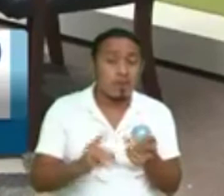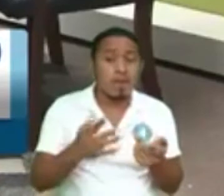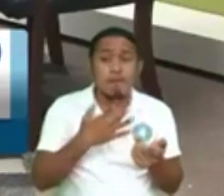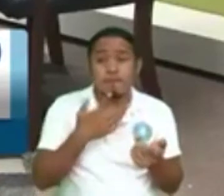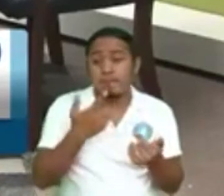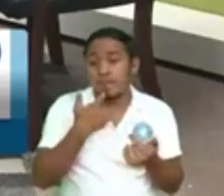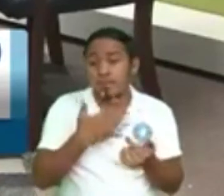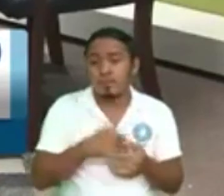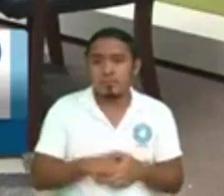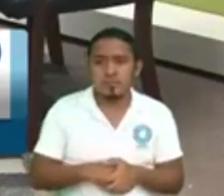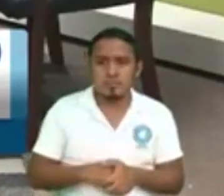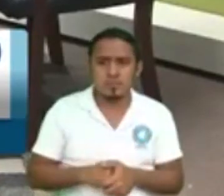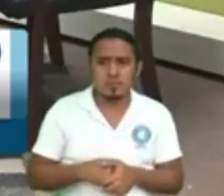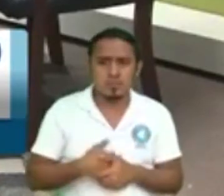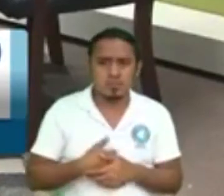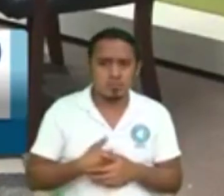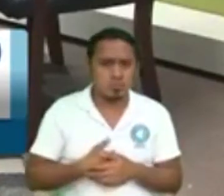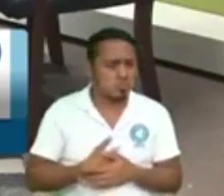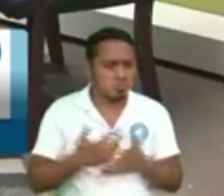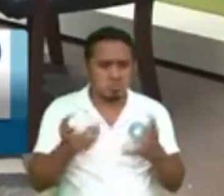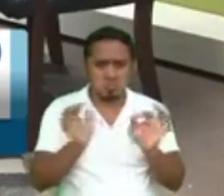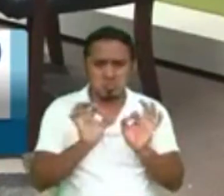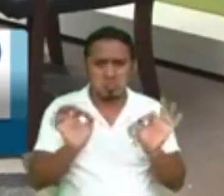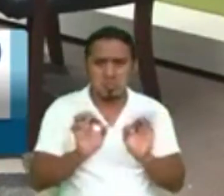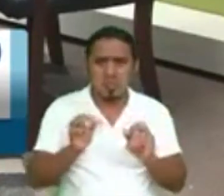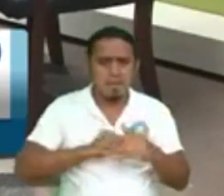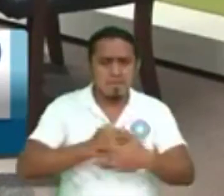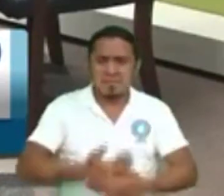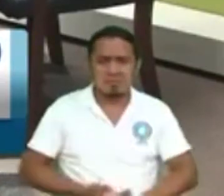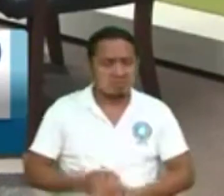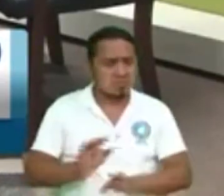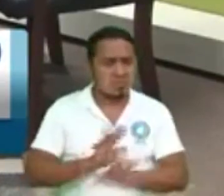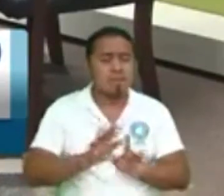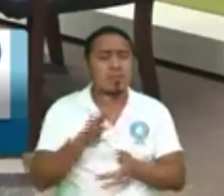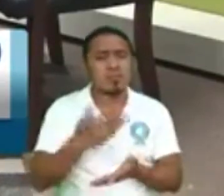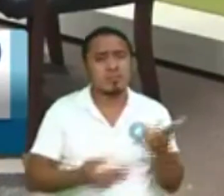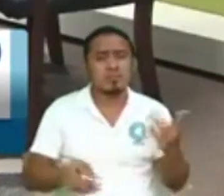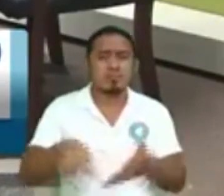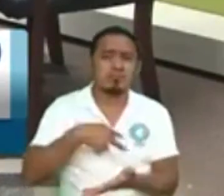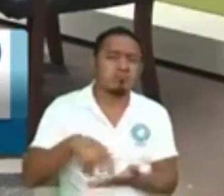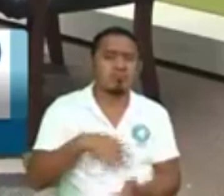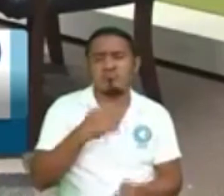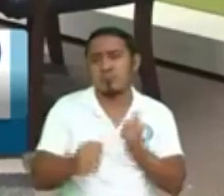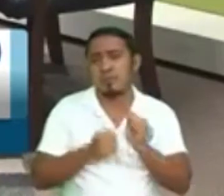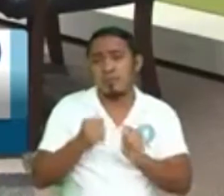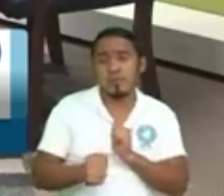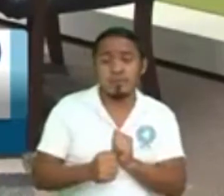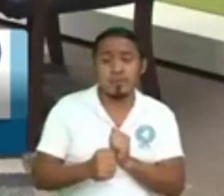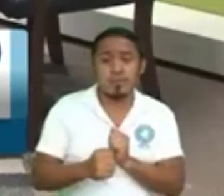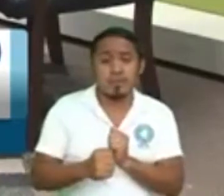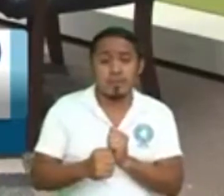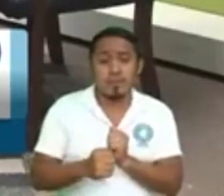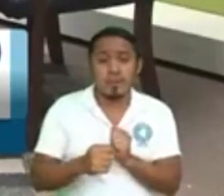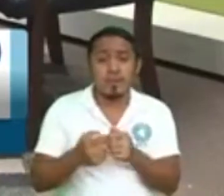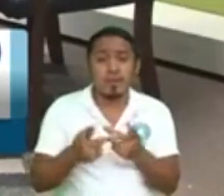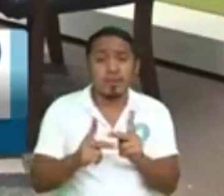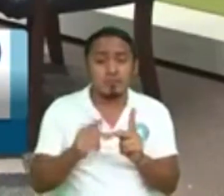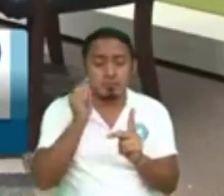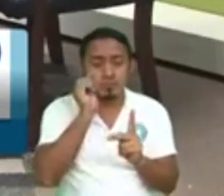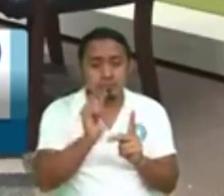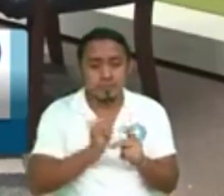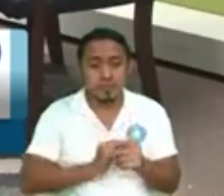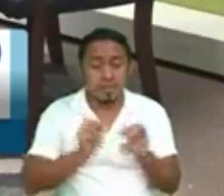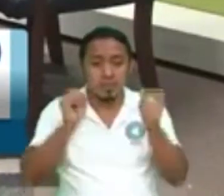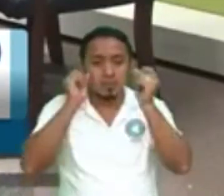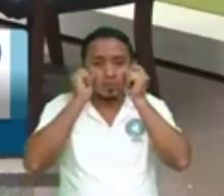uno dice, no, es que yo no estoy planeando un embarazo, entonces me voy de fiesta y hago todo lo que pueda, ¿verdad? Sin embargo, por lo general, cuando te das cuenta que estás